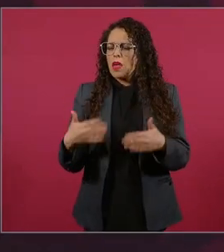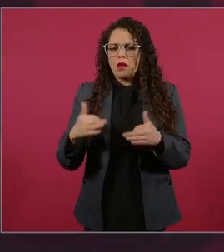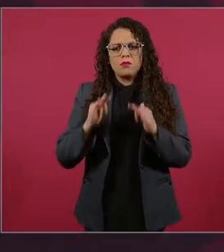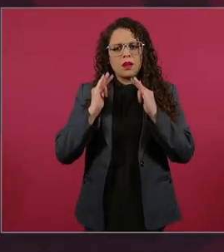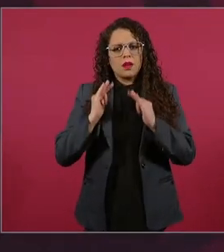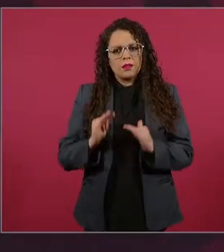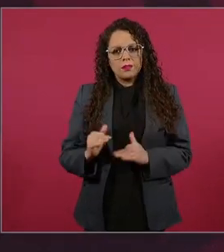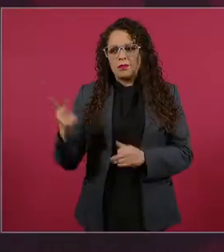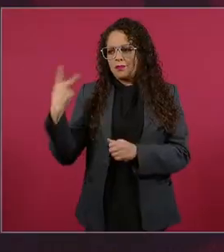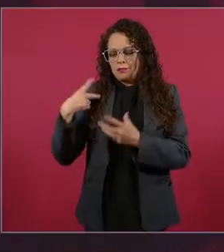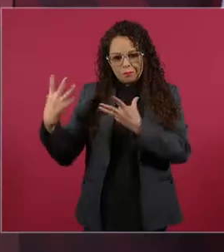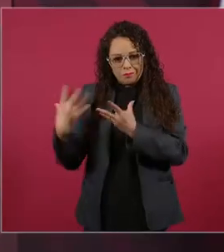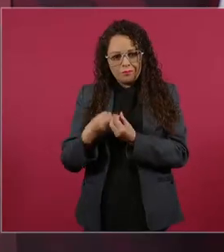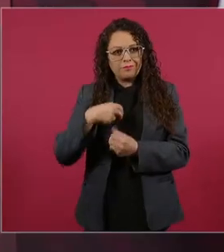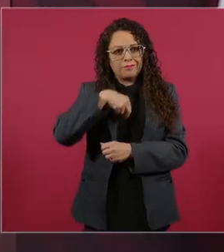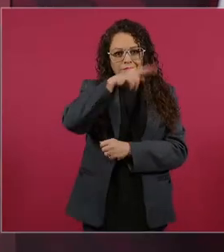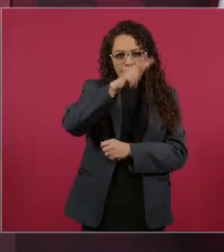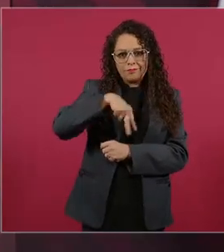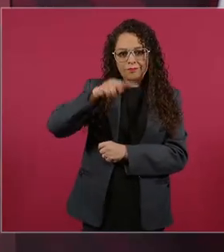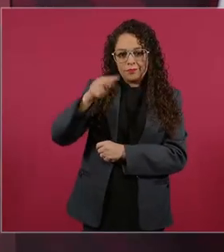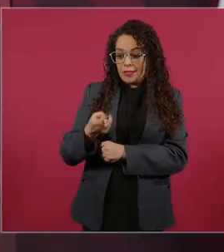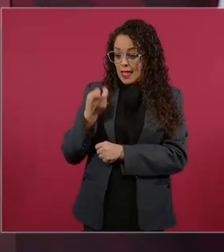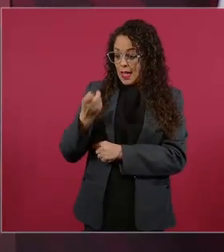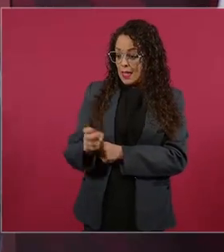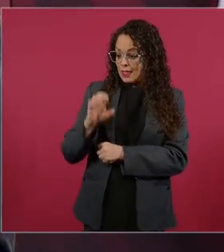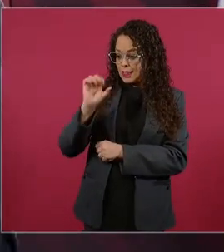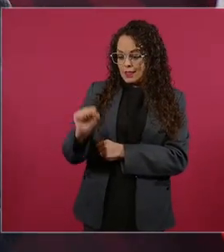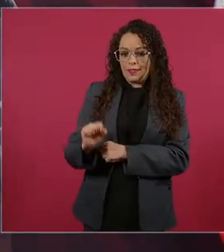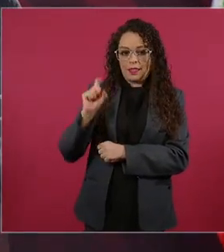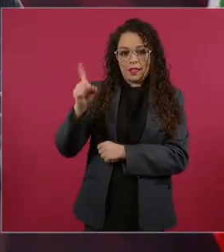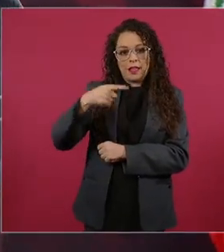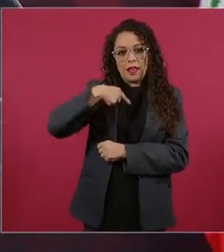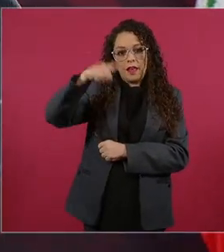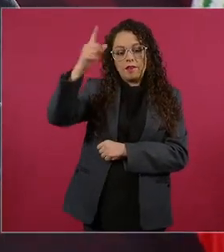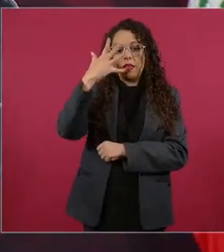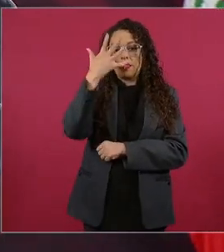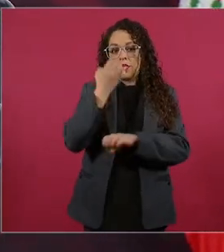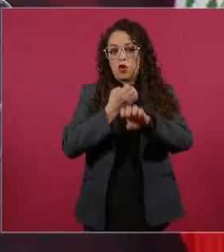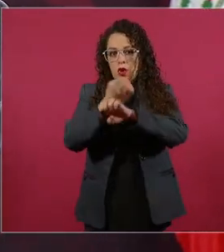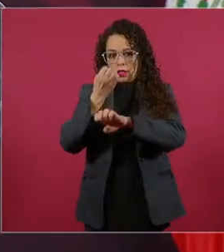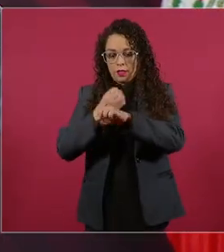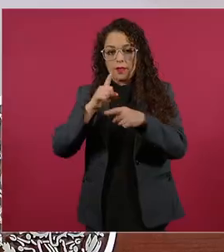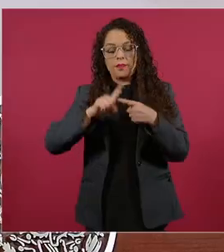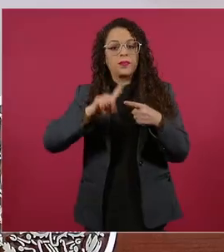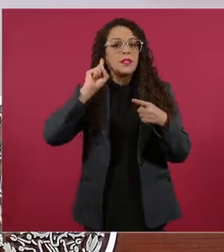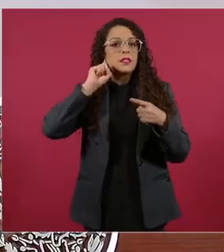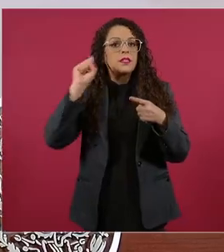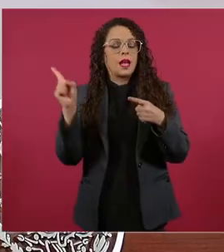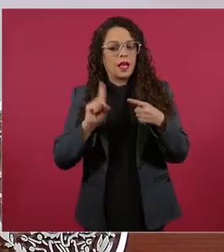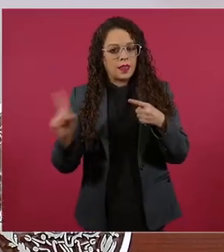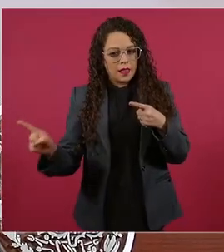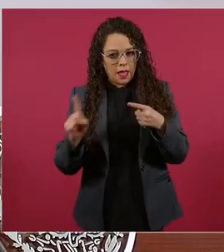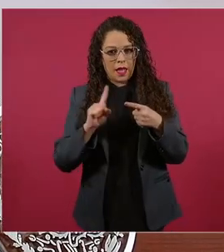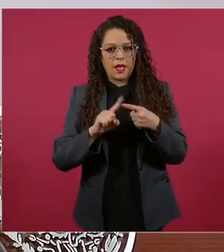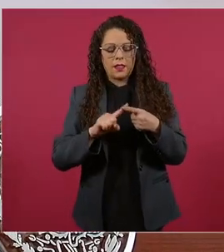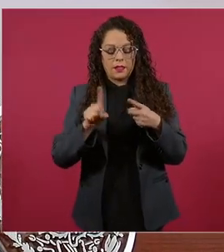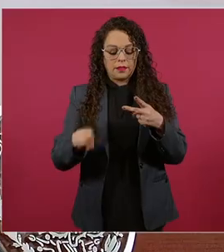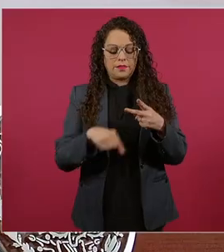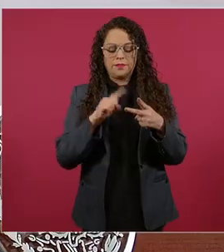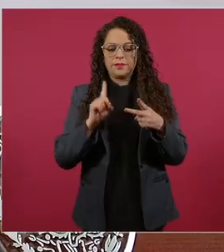estados el fin de semana, vamos a ir a Zacatecas, vamos a estar